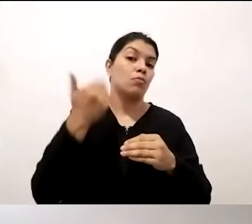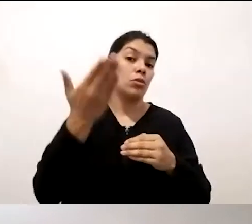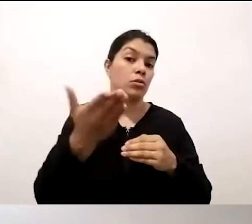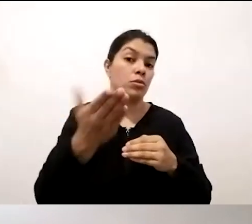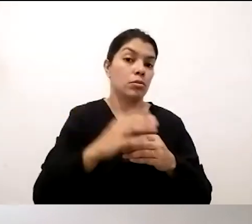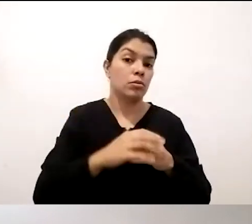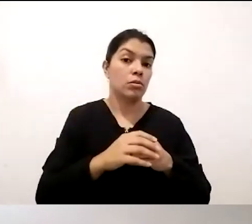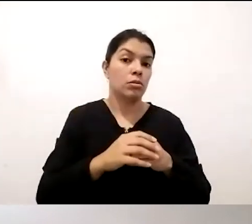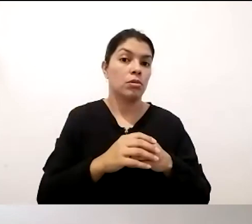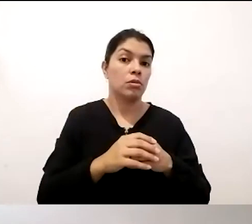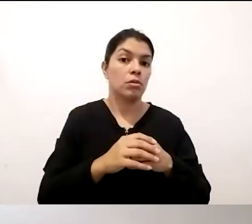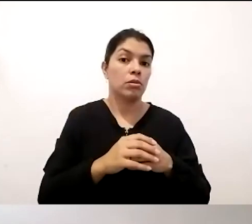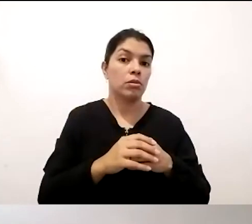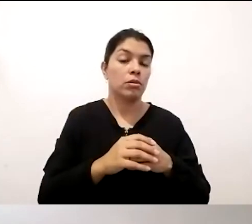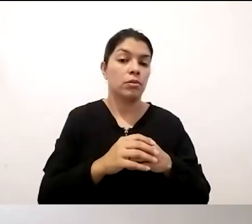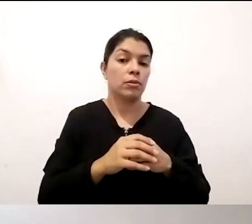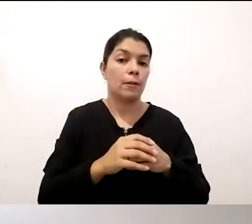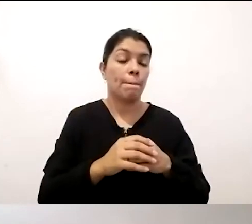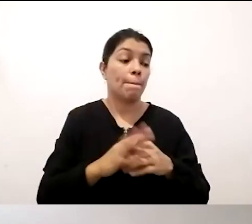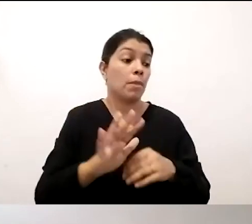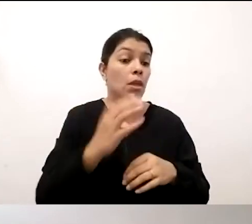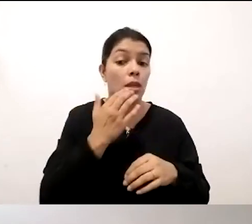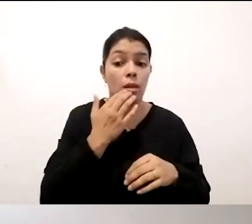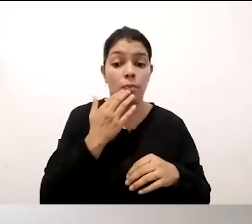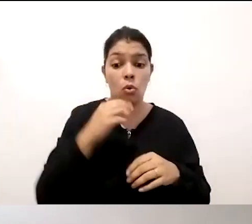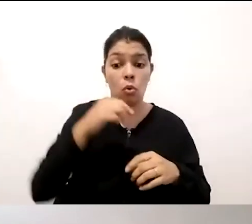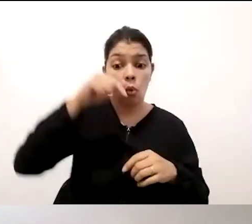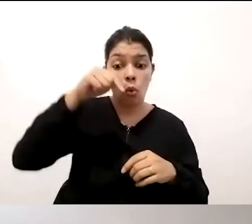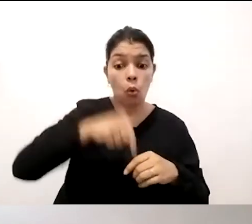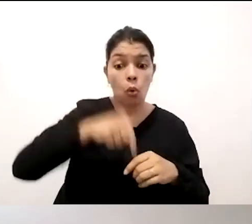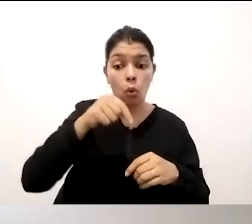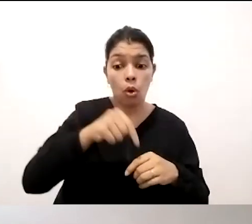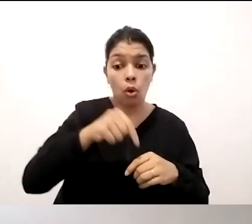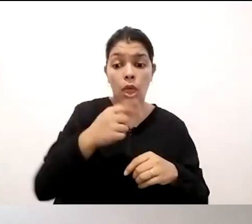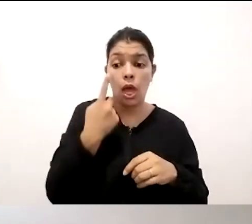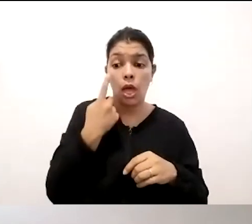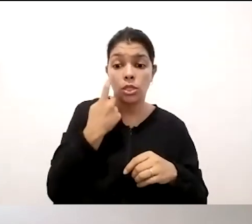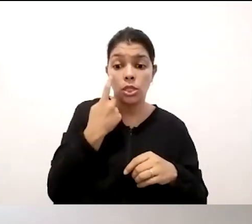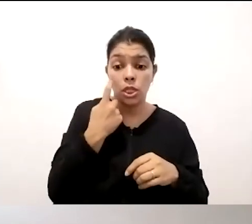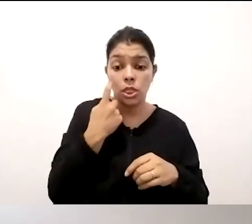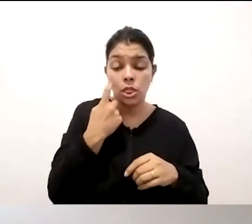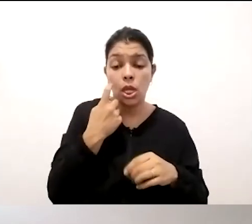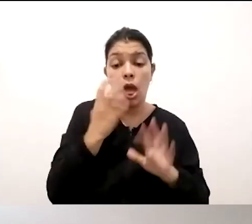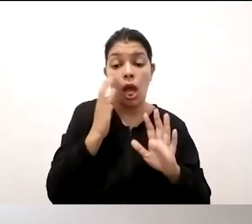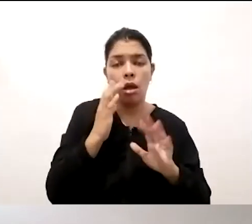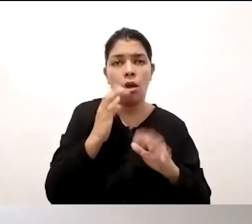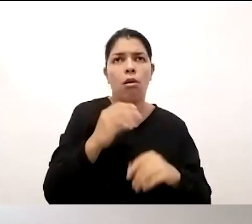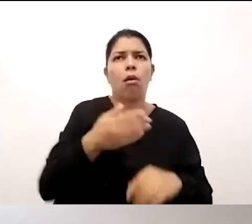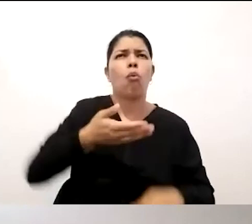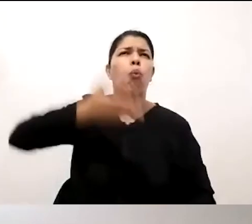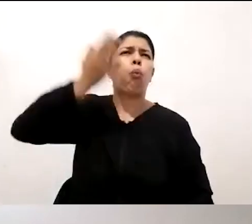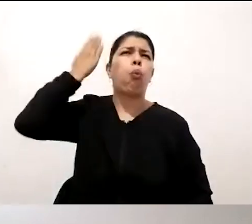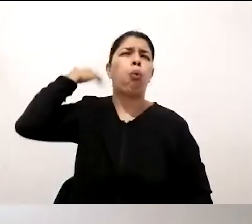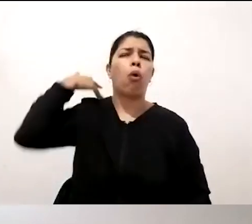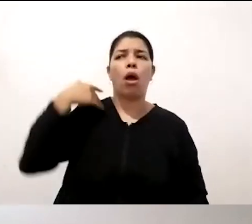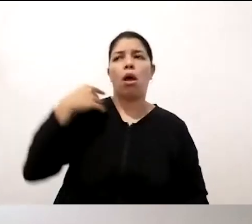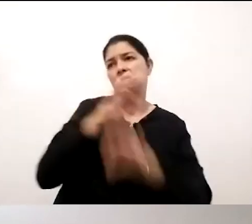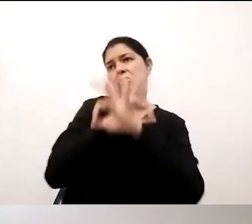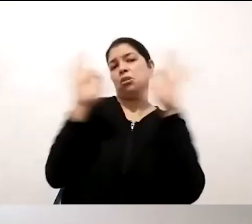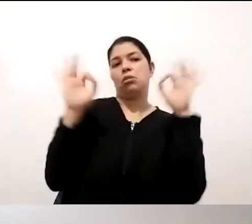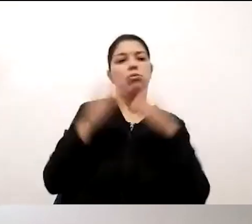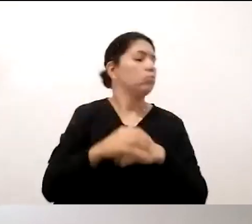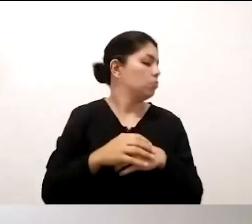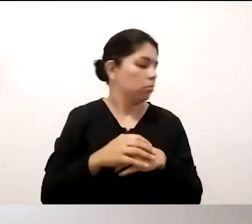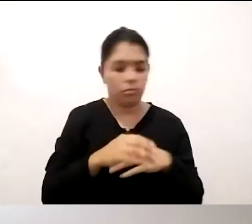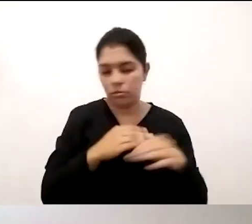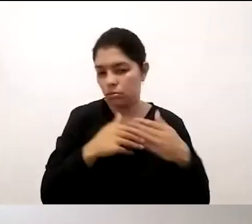de pasar y solamente si lo viví hoy o ayer puedo consultar. No, tú puedes consultar si ha pasado días, si